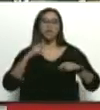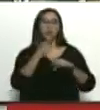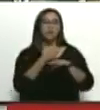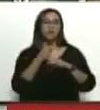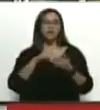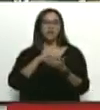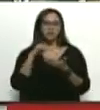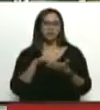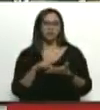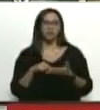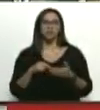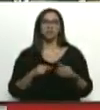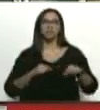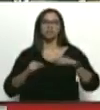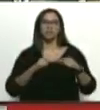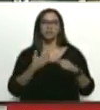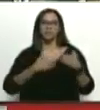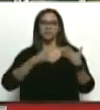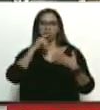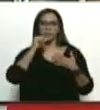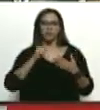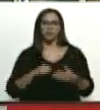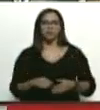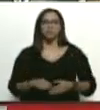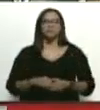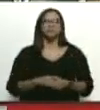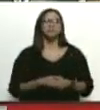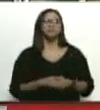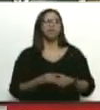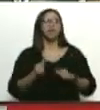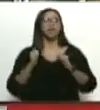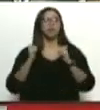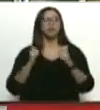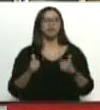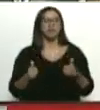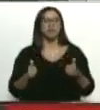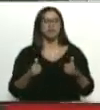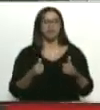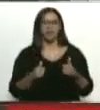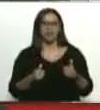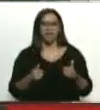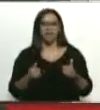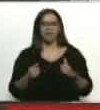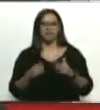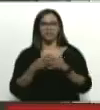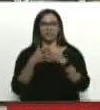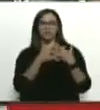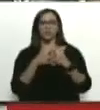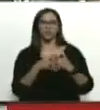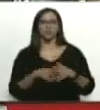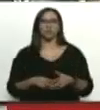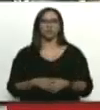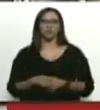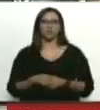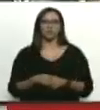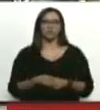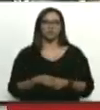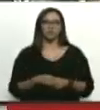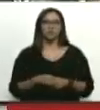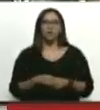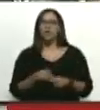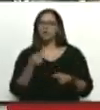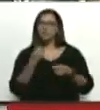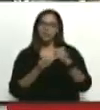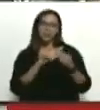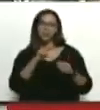nacional, por instrucciones del presidente Nicolás Maduro, que ha comenzado esta cruzada contra la corrupción. Y lo hacemos no para que